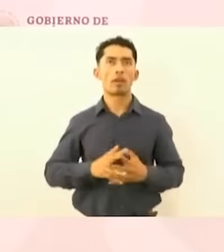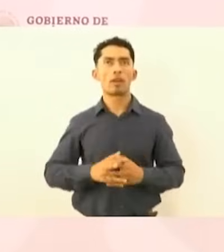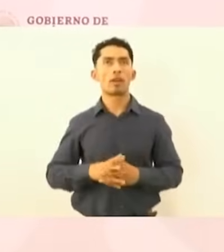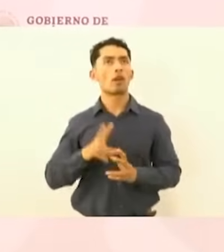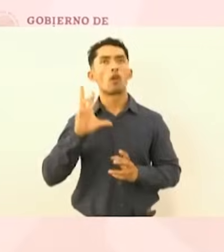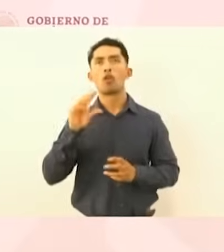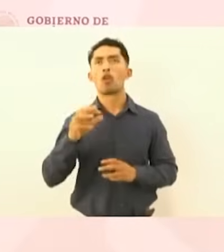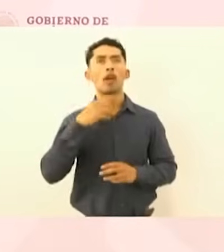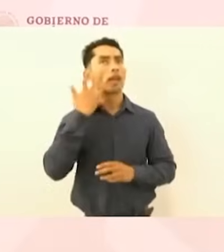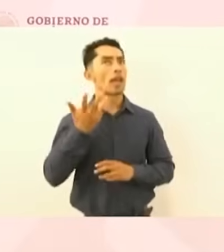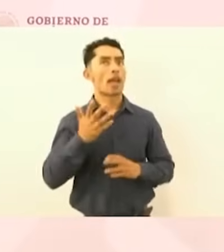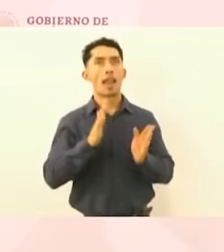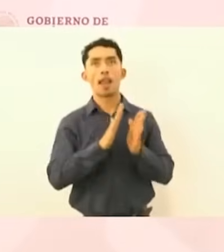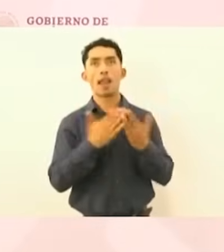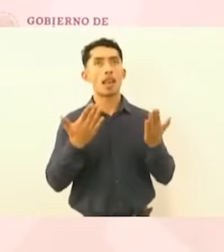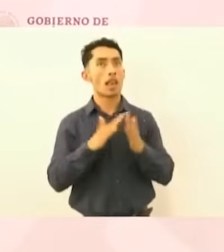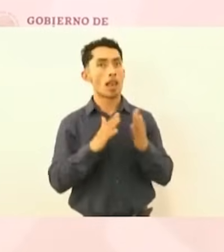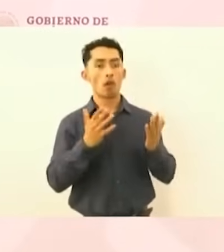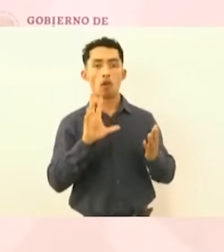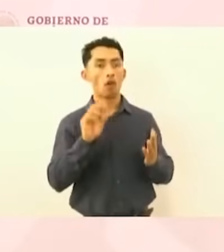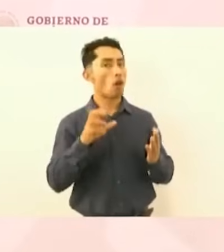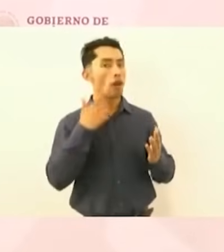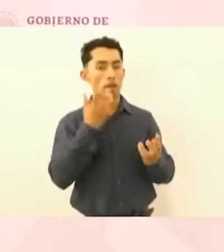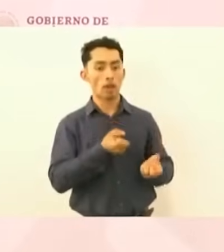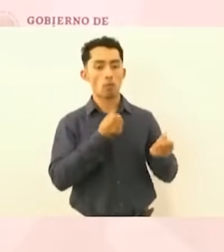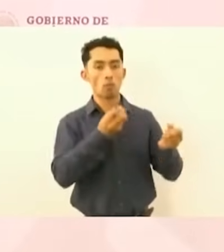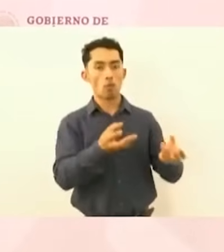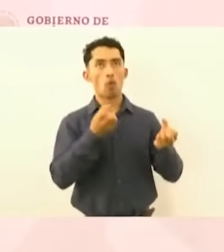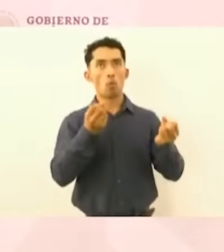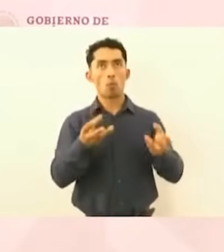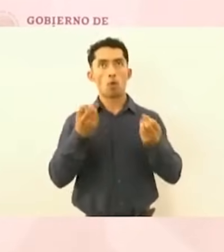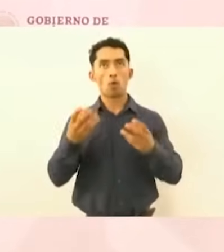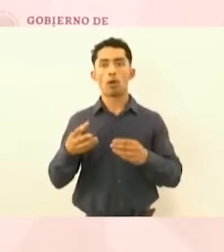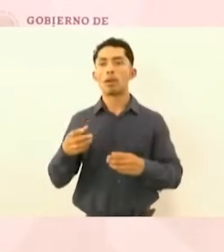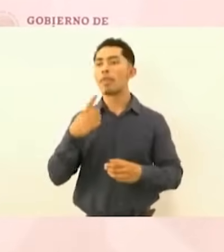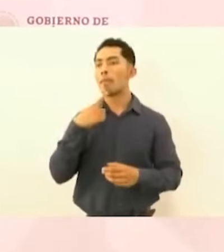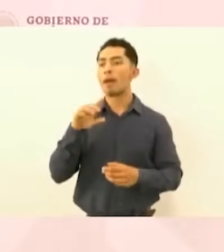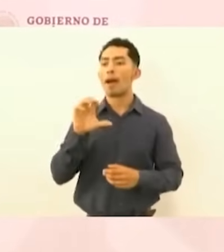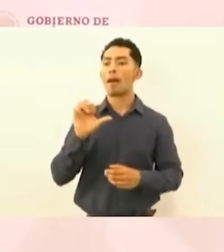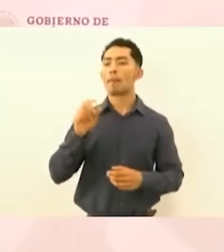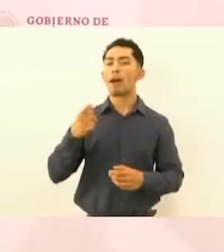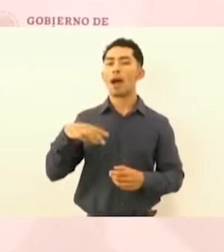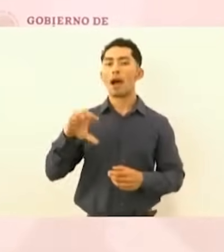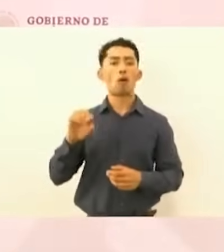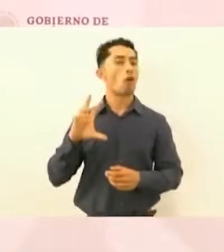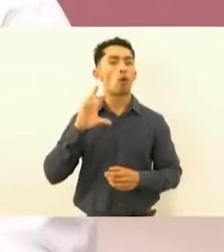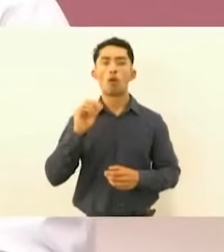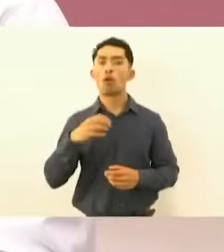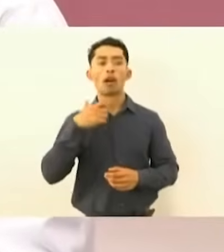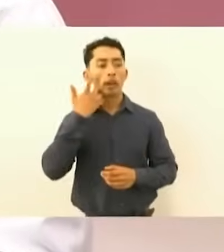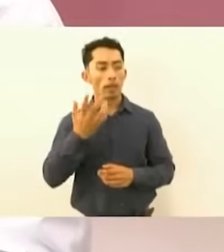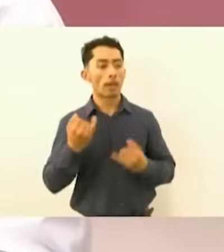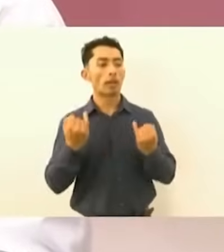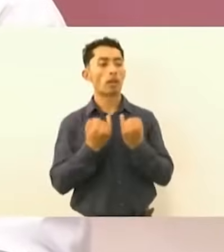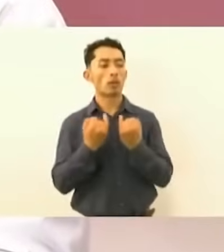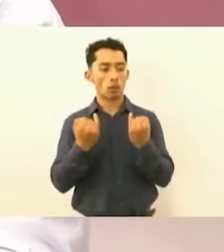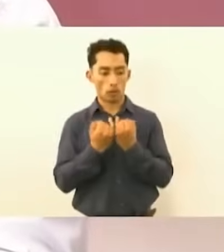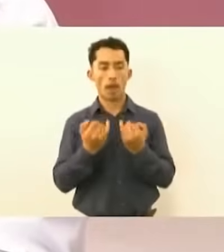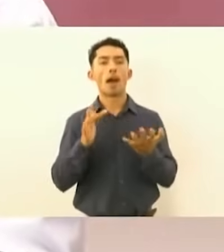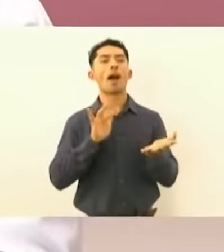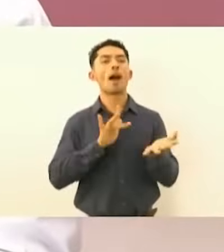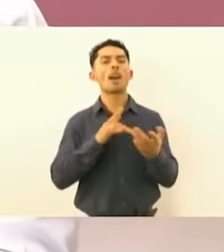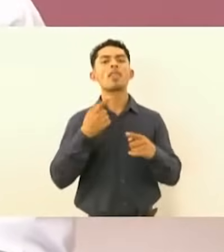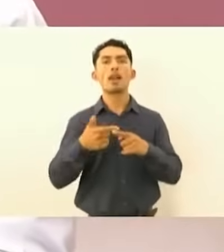no quieren que se entreguen los libros. Ya hasta metieron amparos, también apoyados